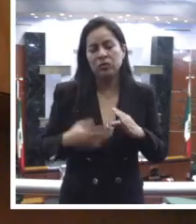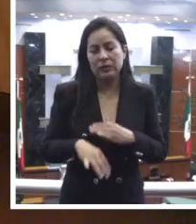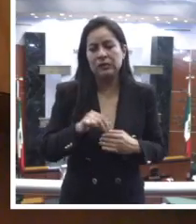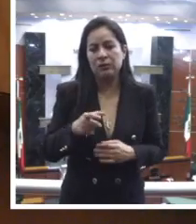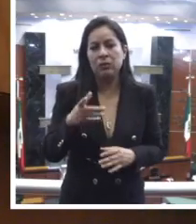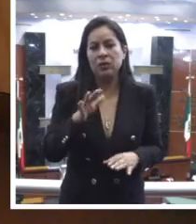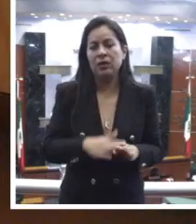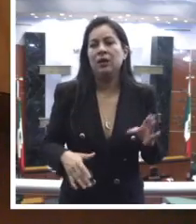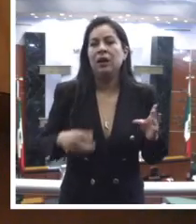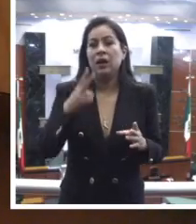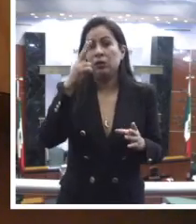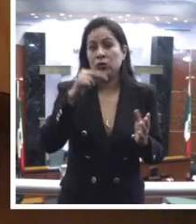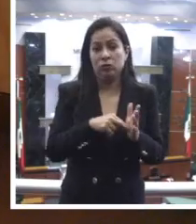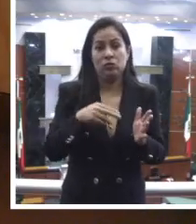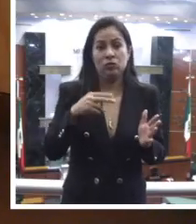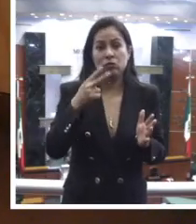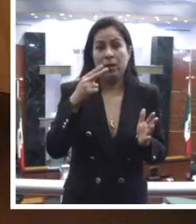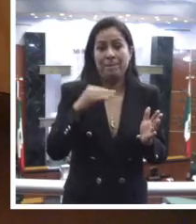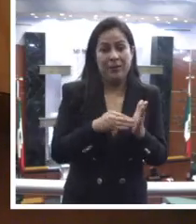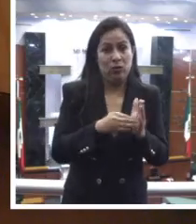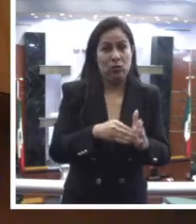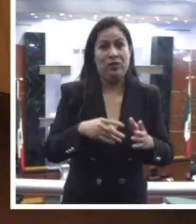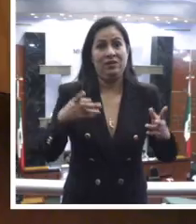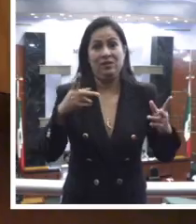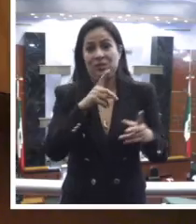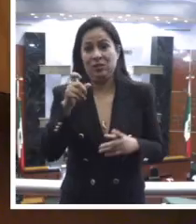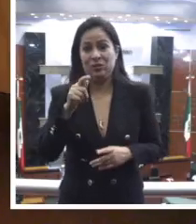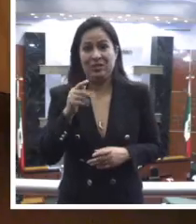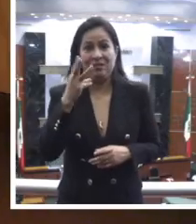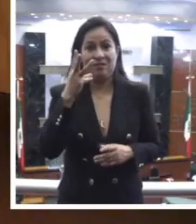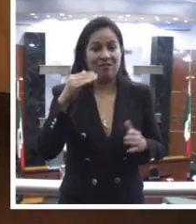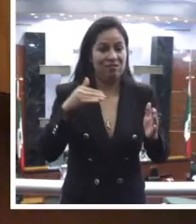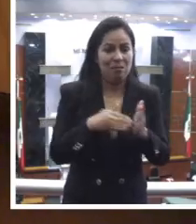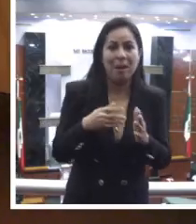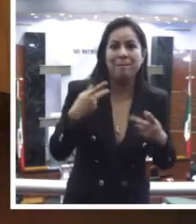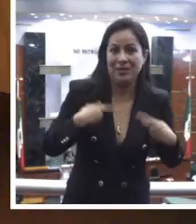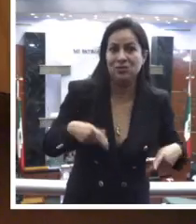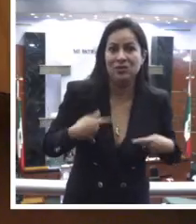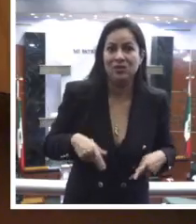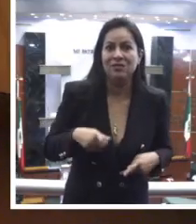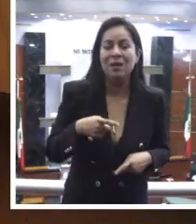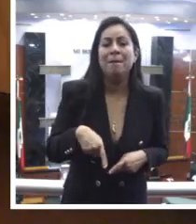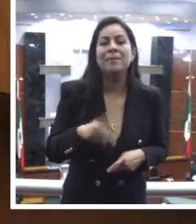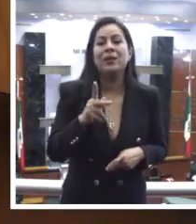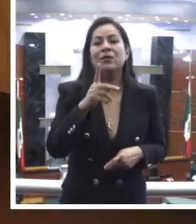todavía 2.173.000 personas. Pero estas